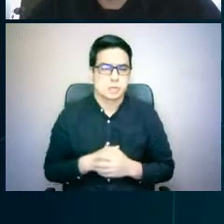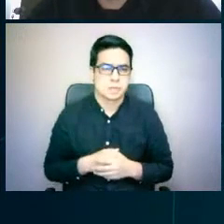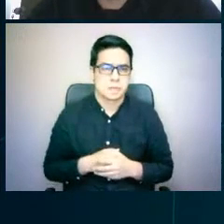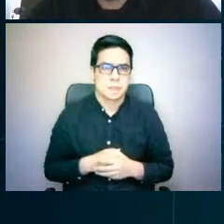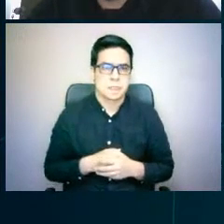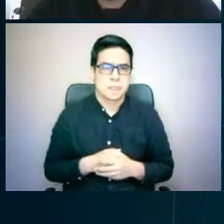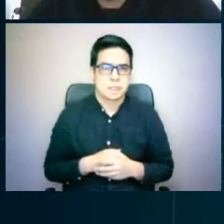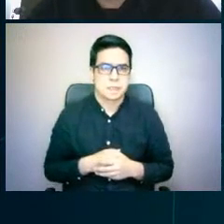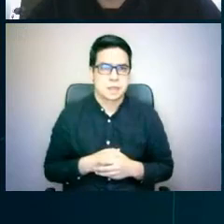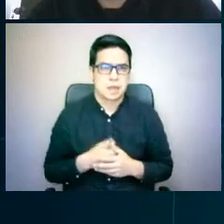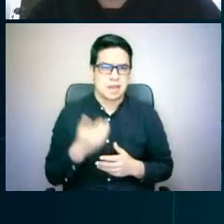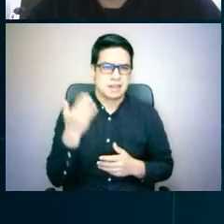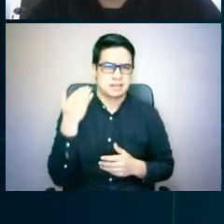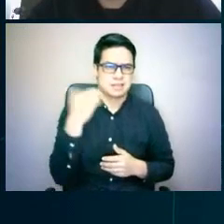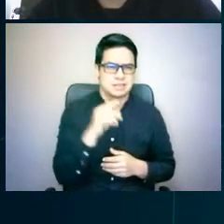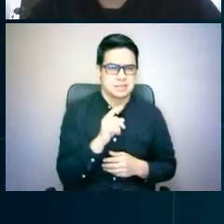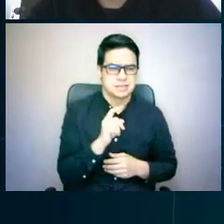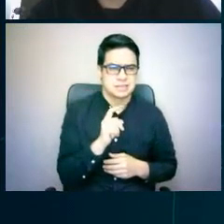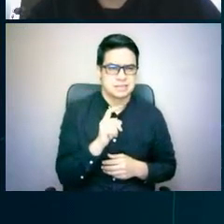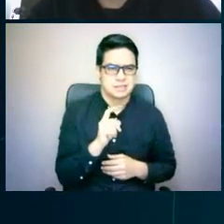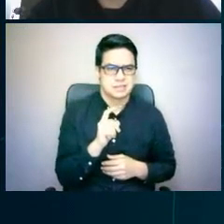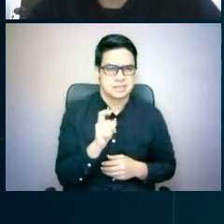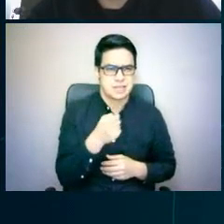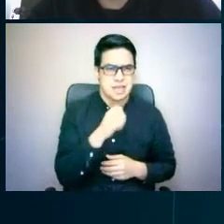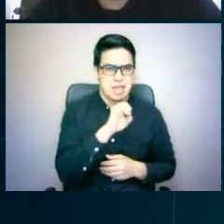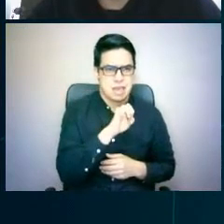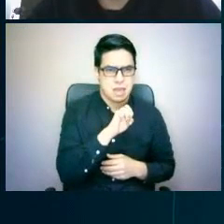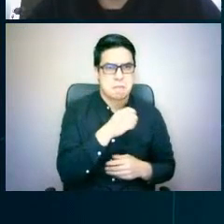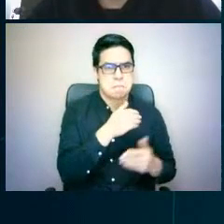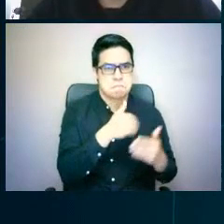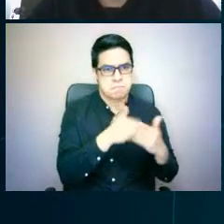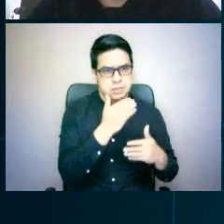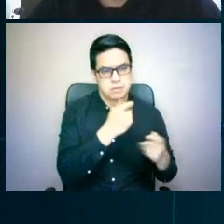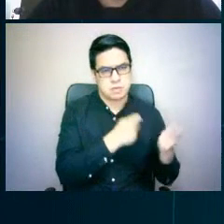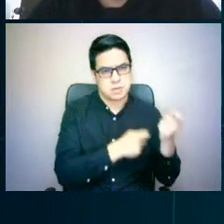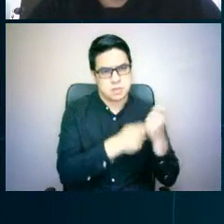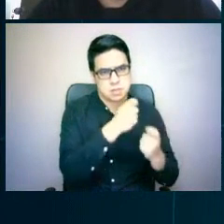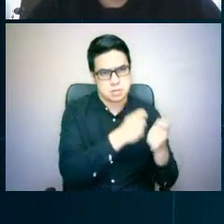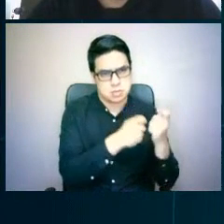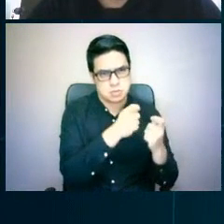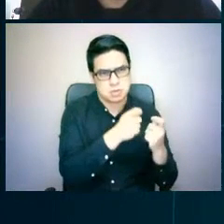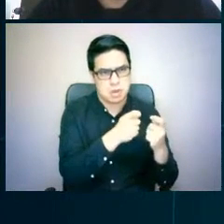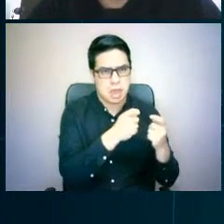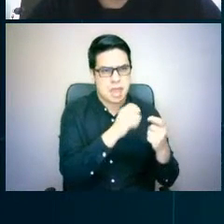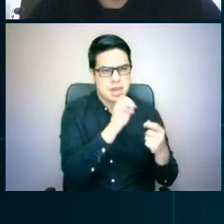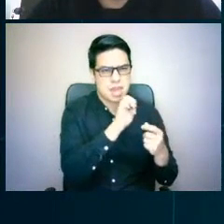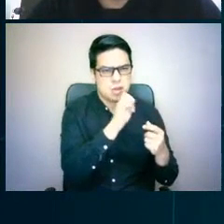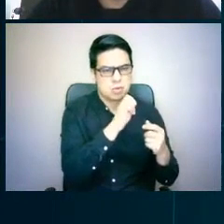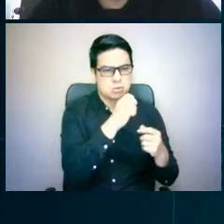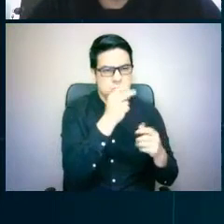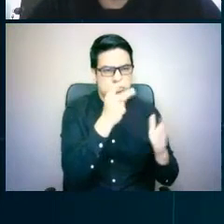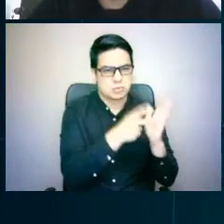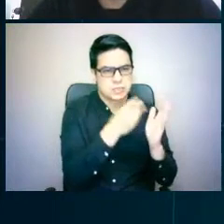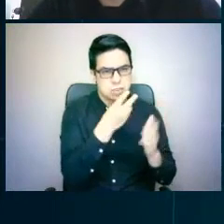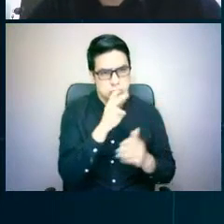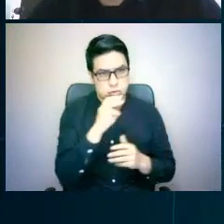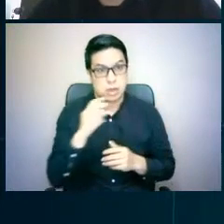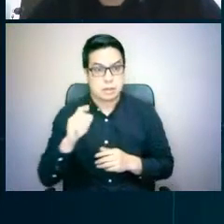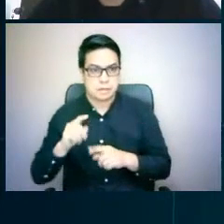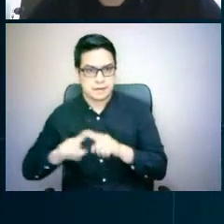principio de año, Siemens empezó cerrando el año, pero pues son muy equiparables en el